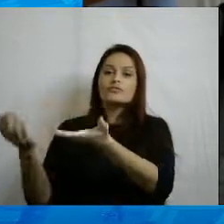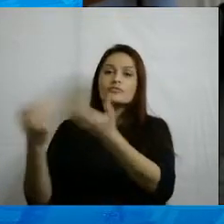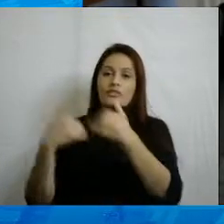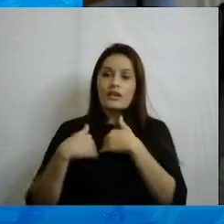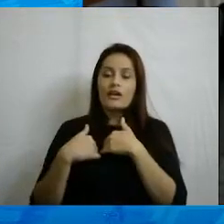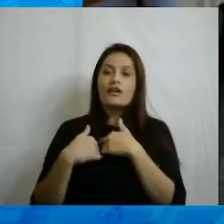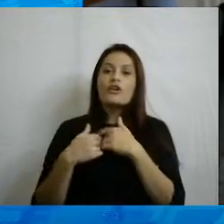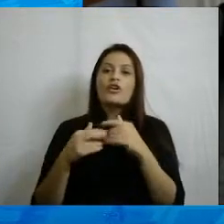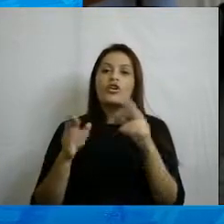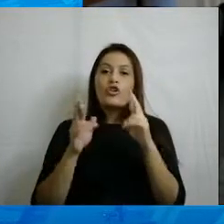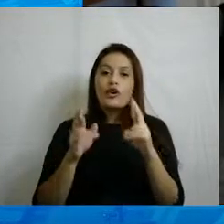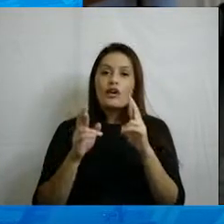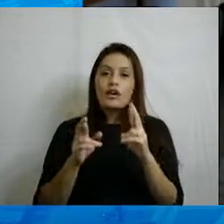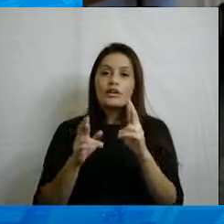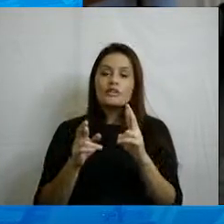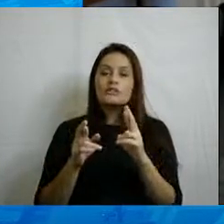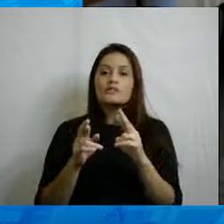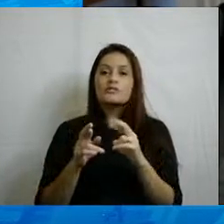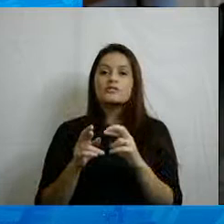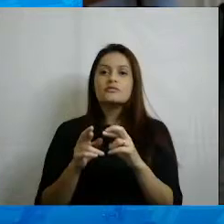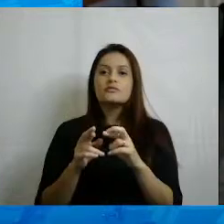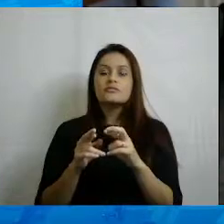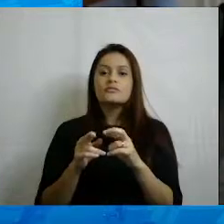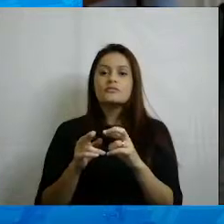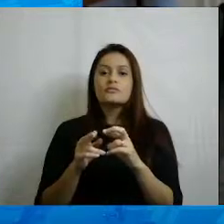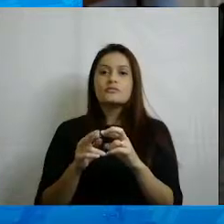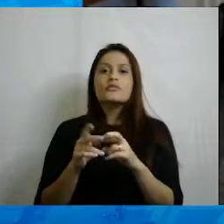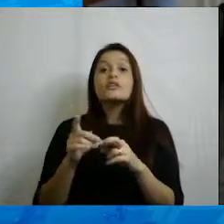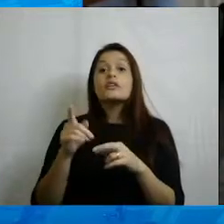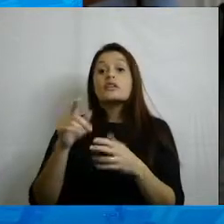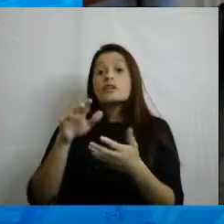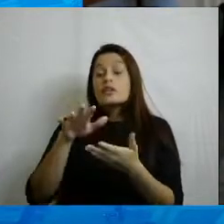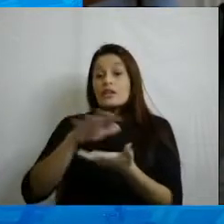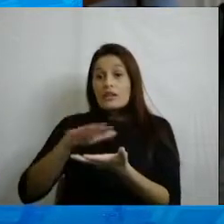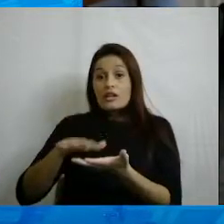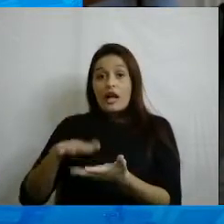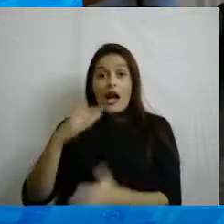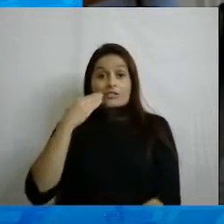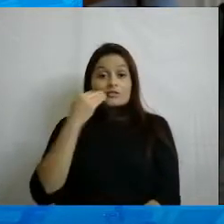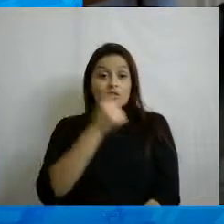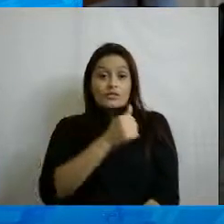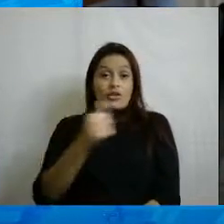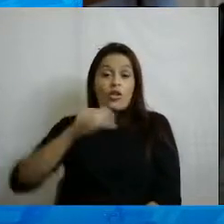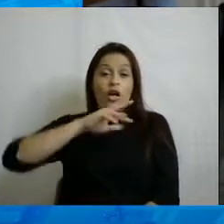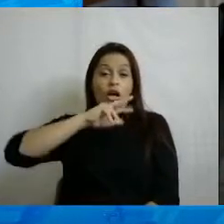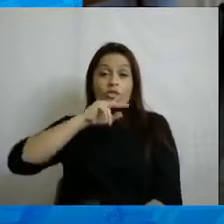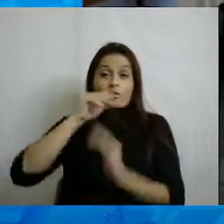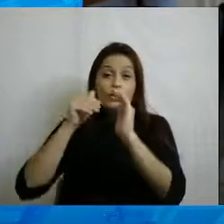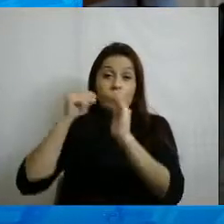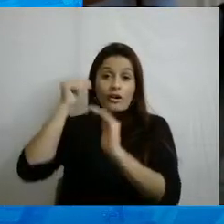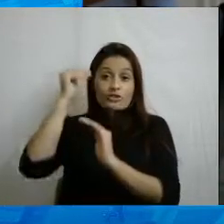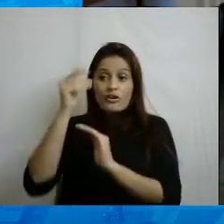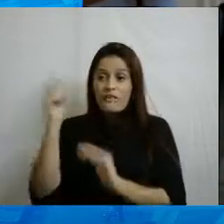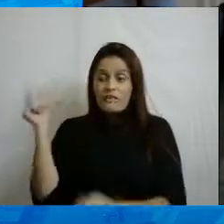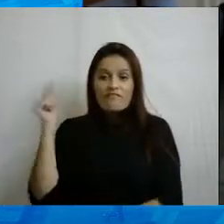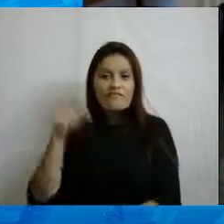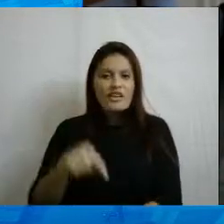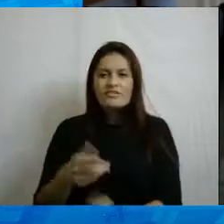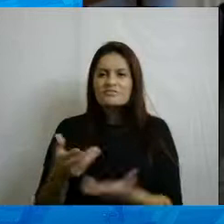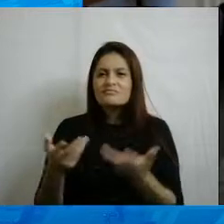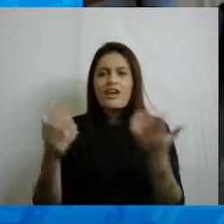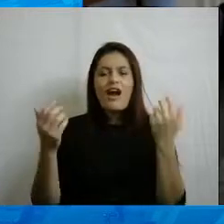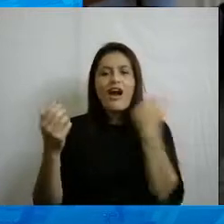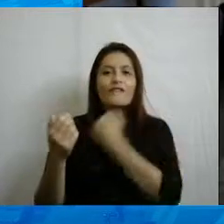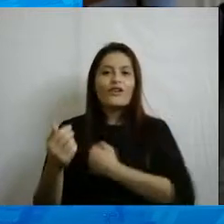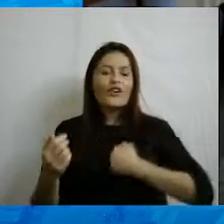guiar a nuestros vecinos, a nuestras vecinas de los territorios, que como dice Rosario, la mayoría son adultos mayores y cuando vienen a hacer el trámite se aburren porque van